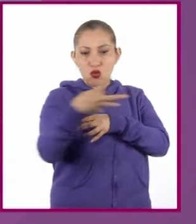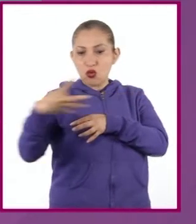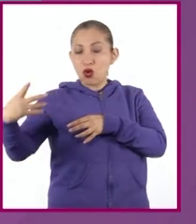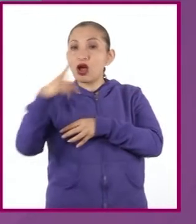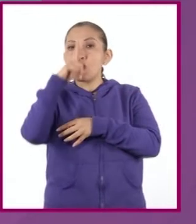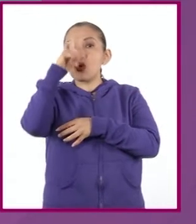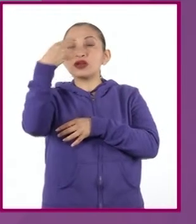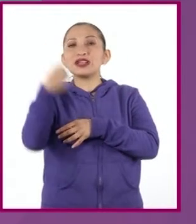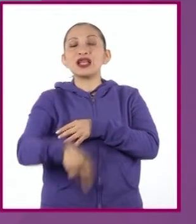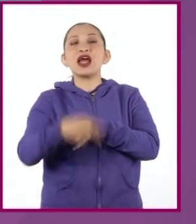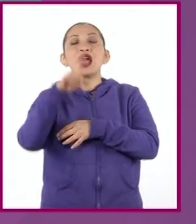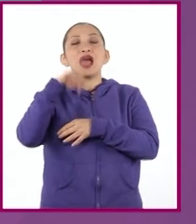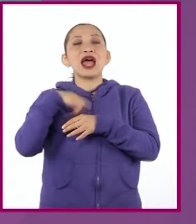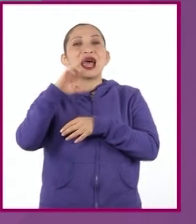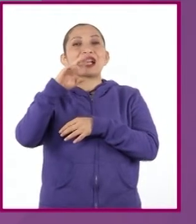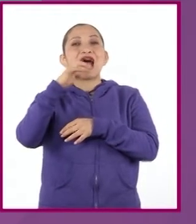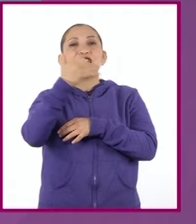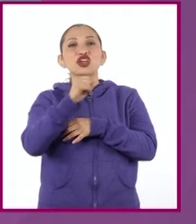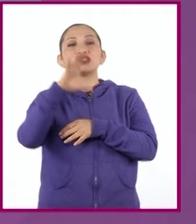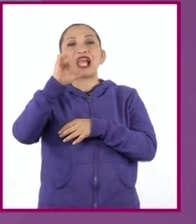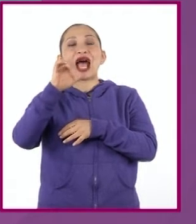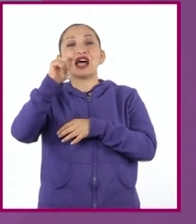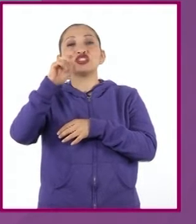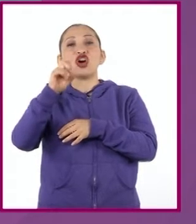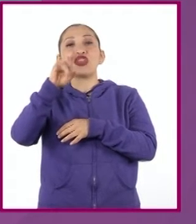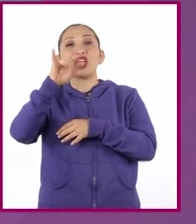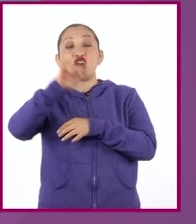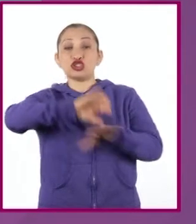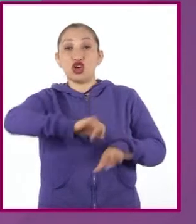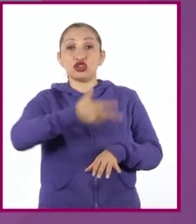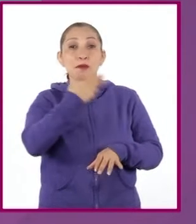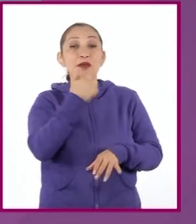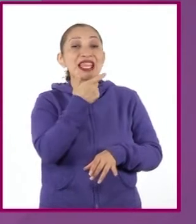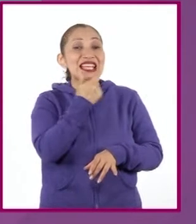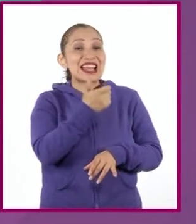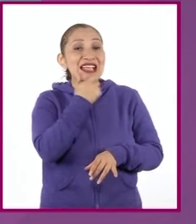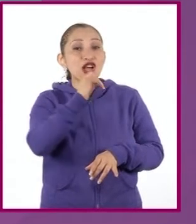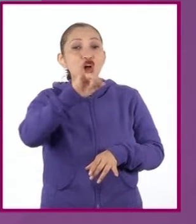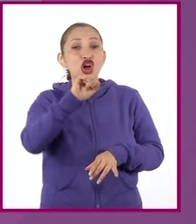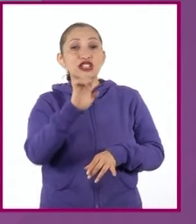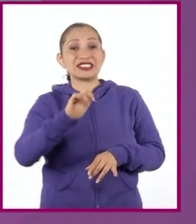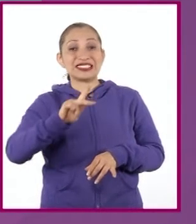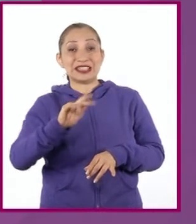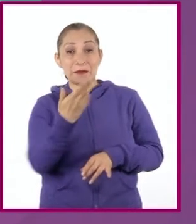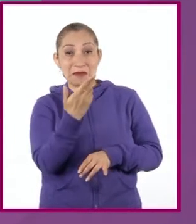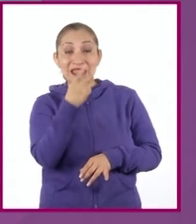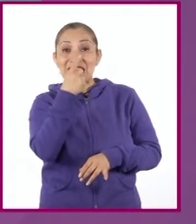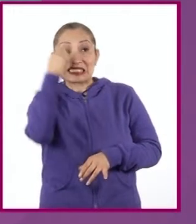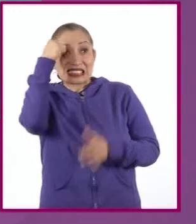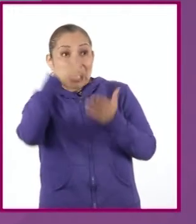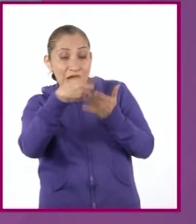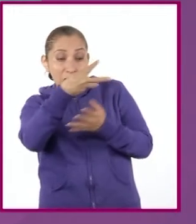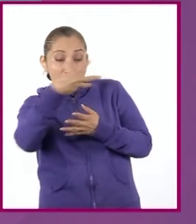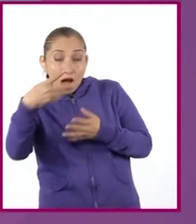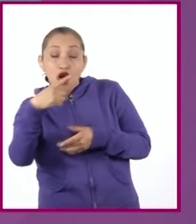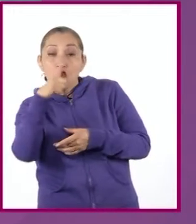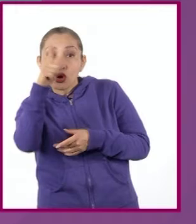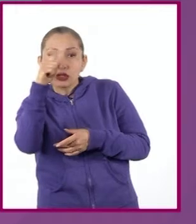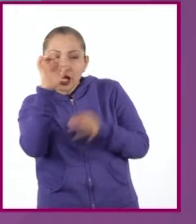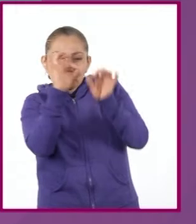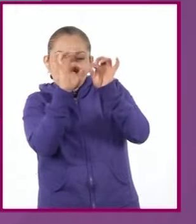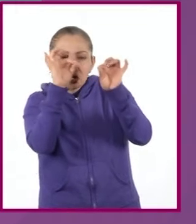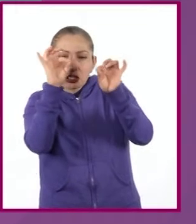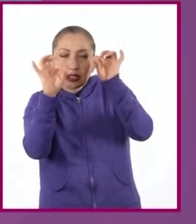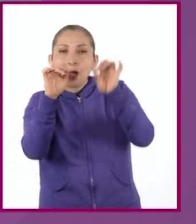denominados rayos catódicos. El científico inglés Joseph John Thomson creía que estos rayos eran